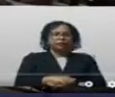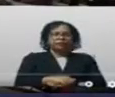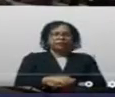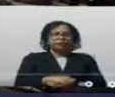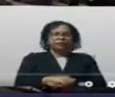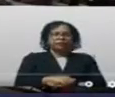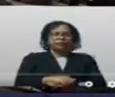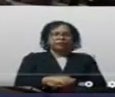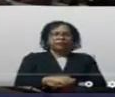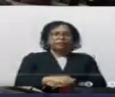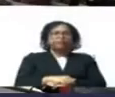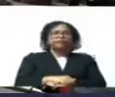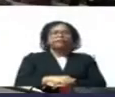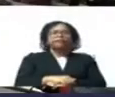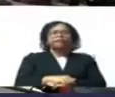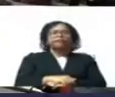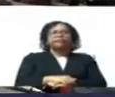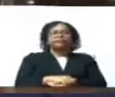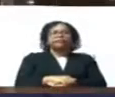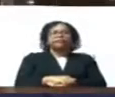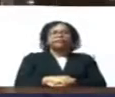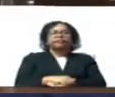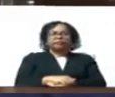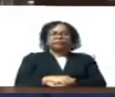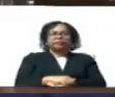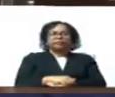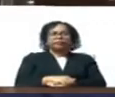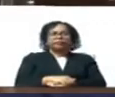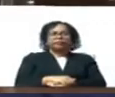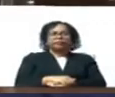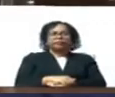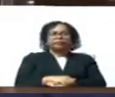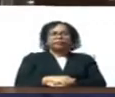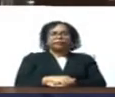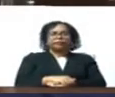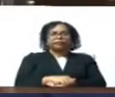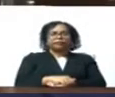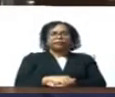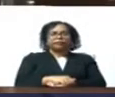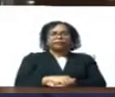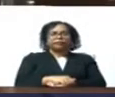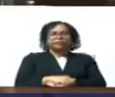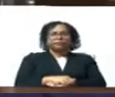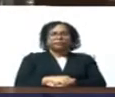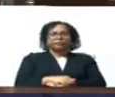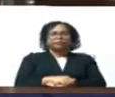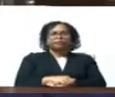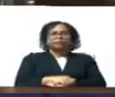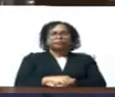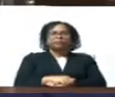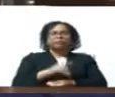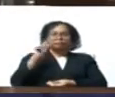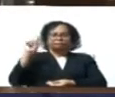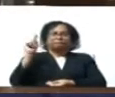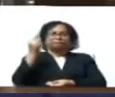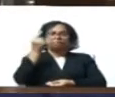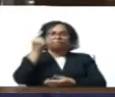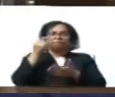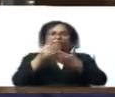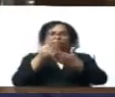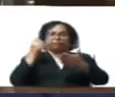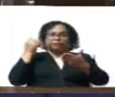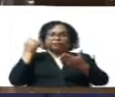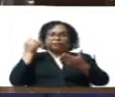Primero era el asunto este de las tres causales. Si procedía o no a las famosas tres causales,